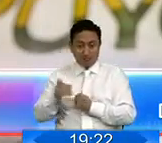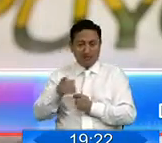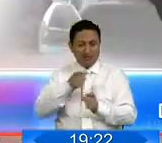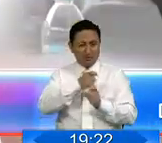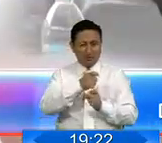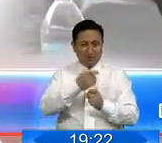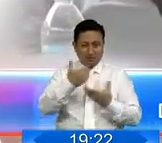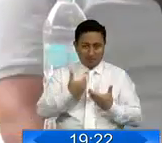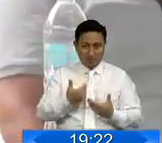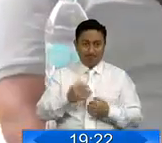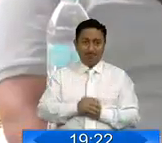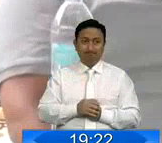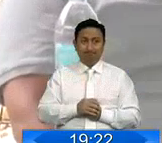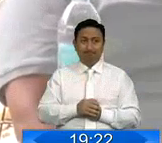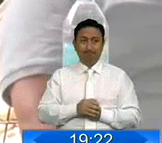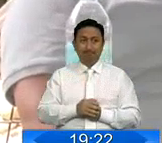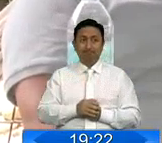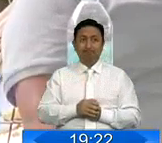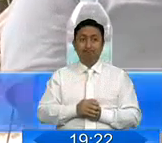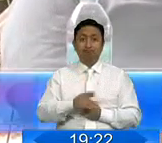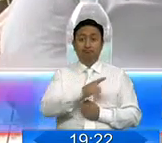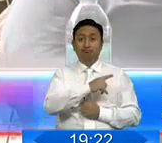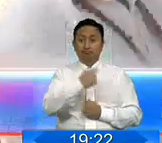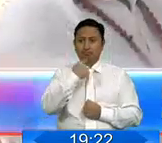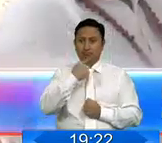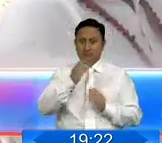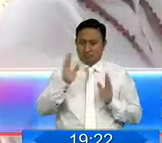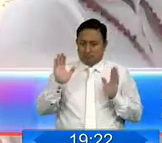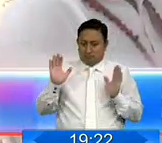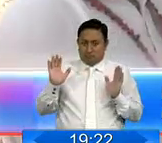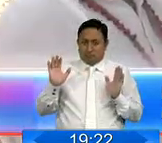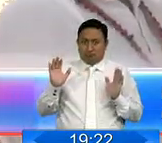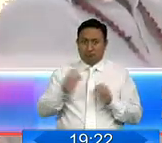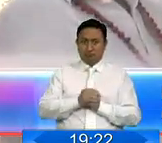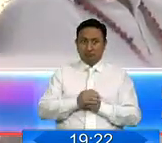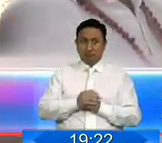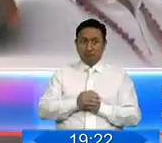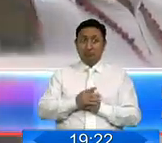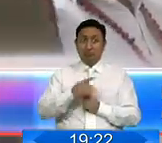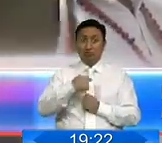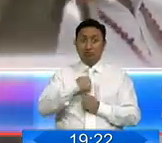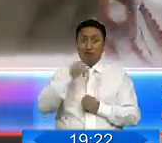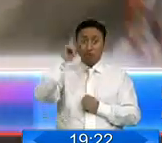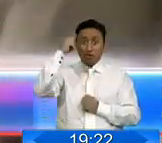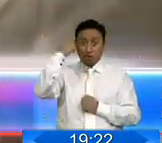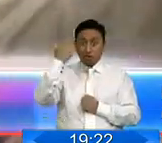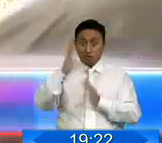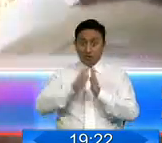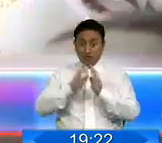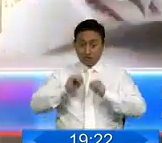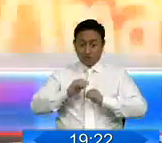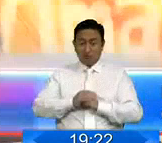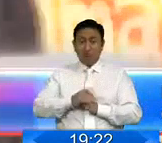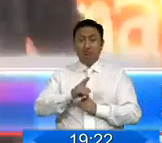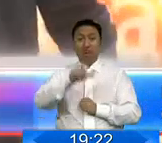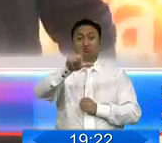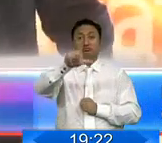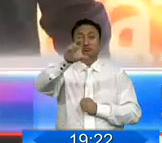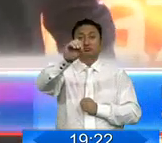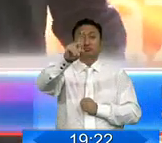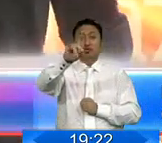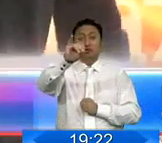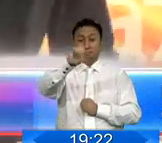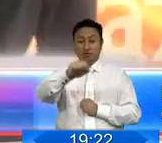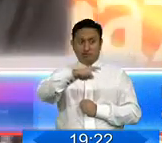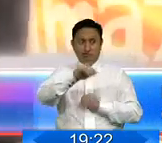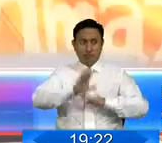se tuvo. Vargas rechazó que eso sea verdad. Reconoció que fue él quien pidió al gobierno el nombramiento de López, por lo que su